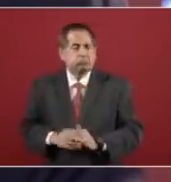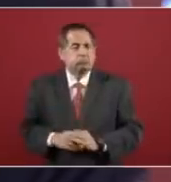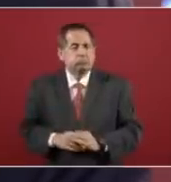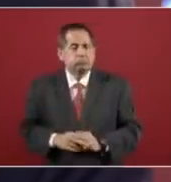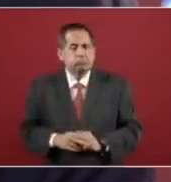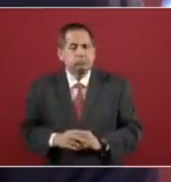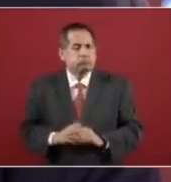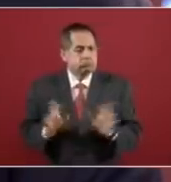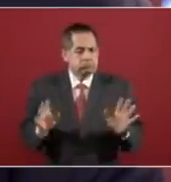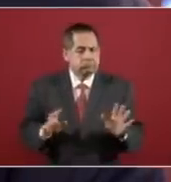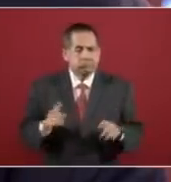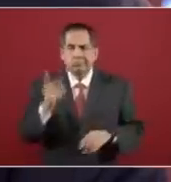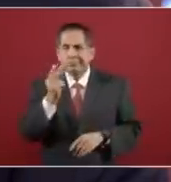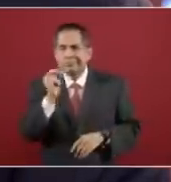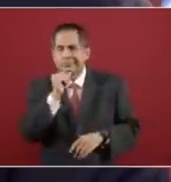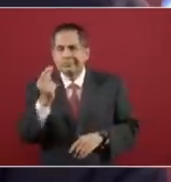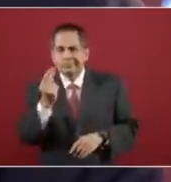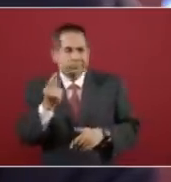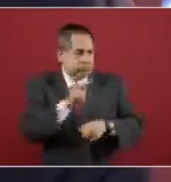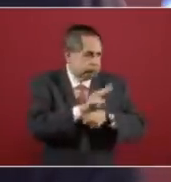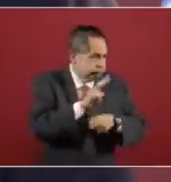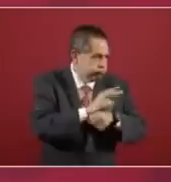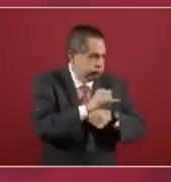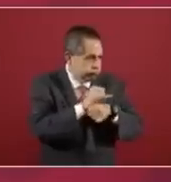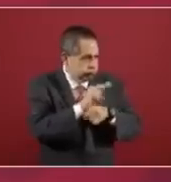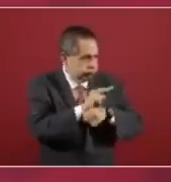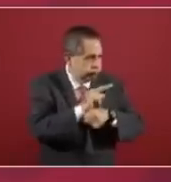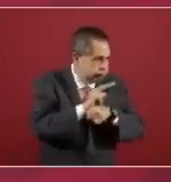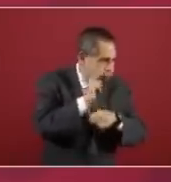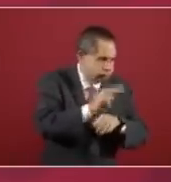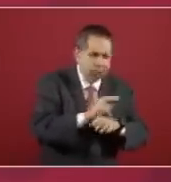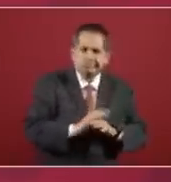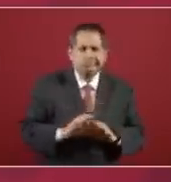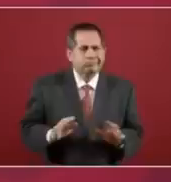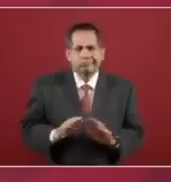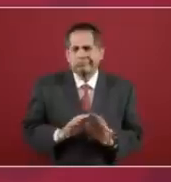no va a ser y supervisadas